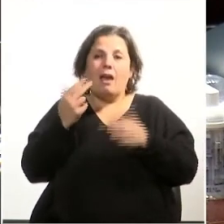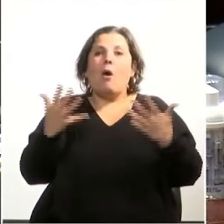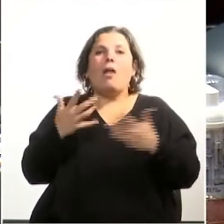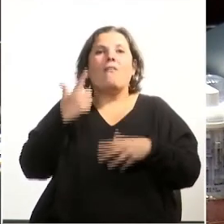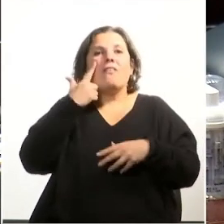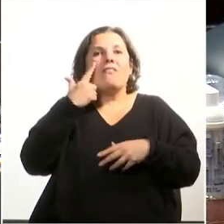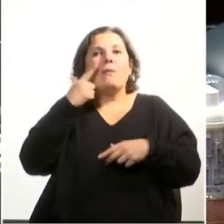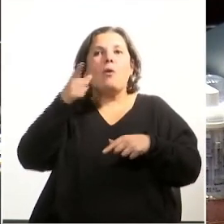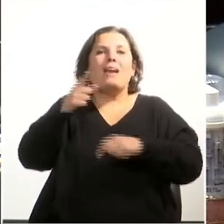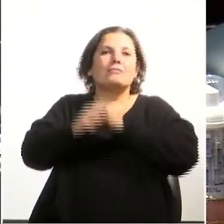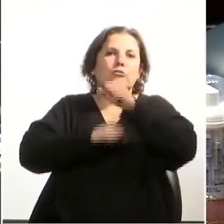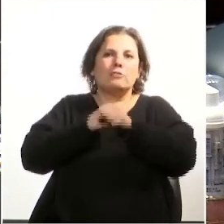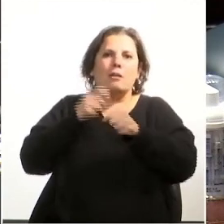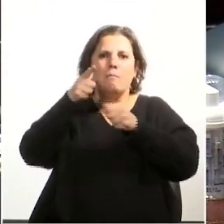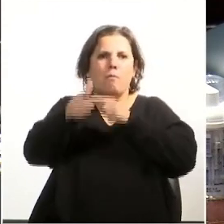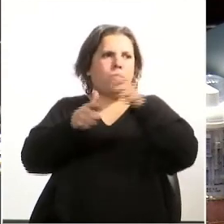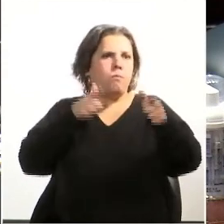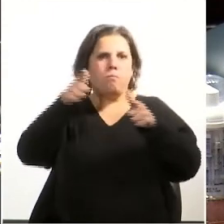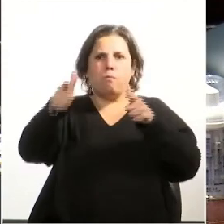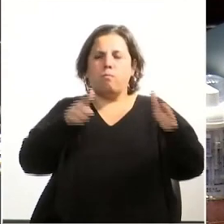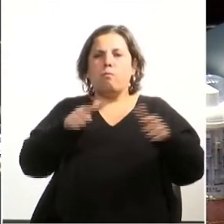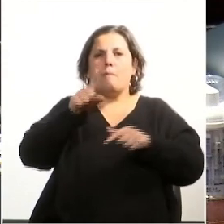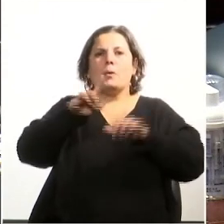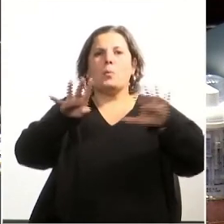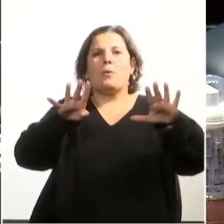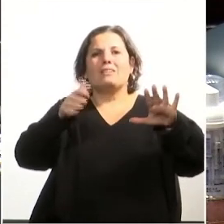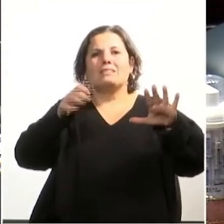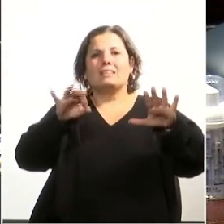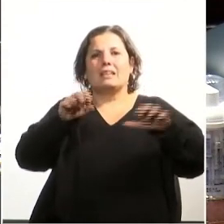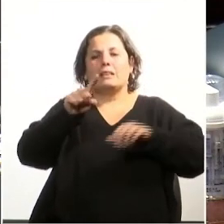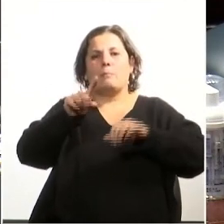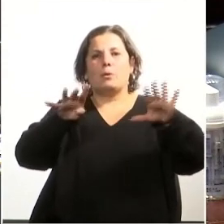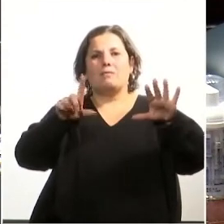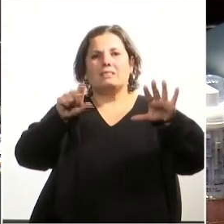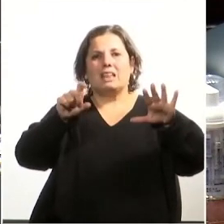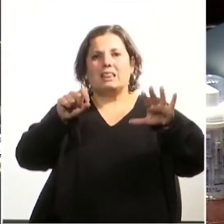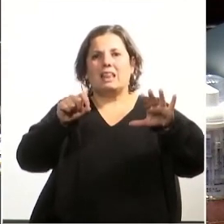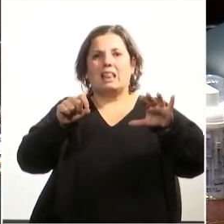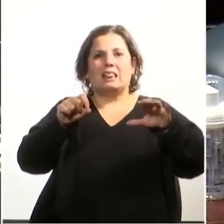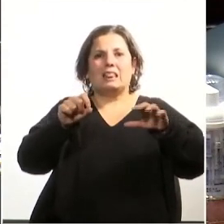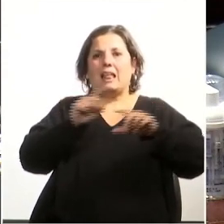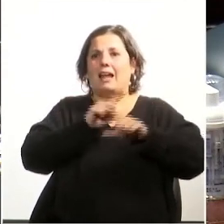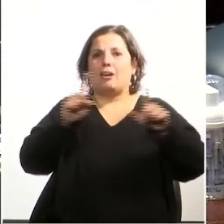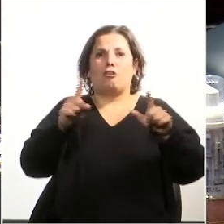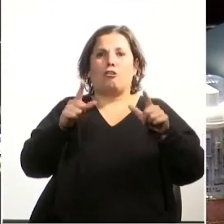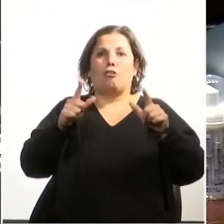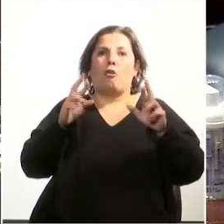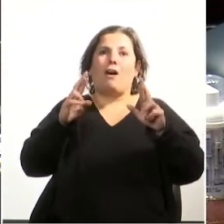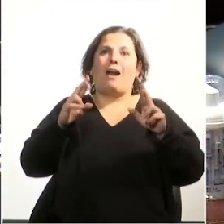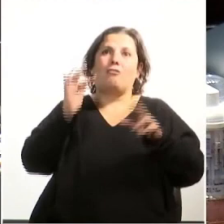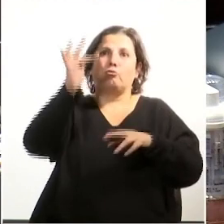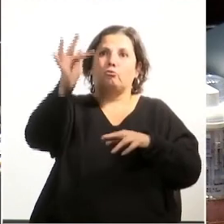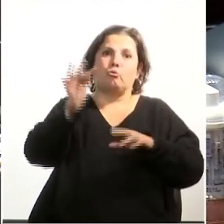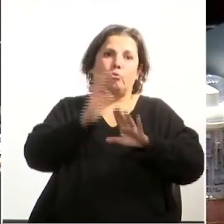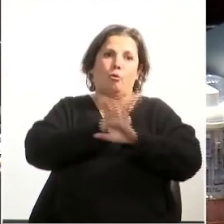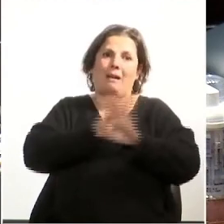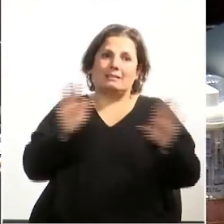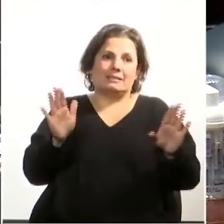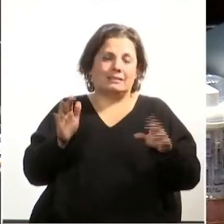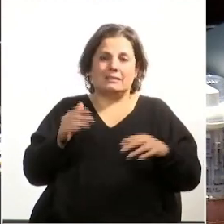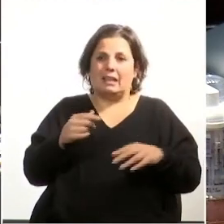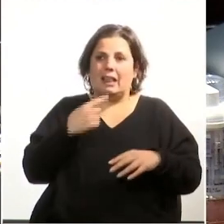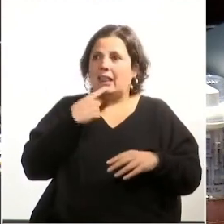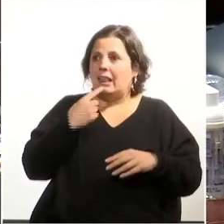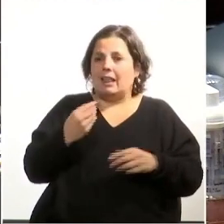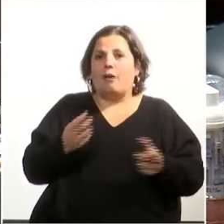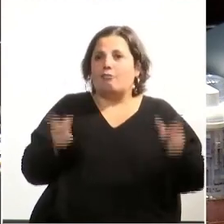vivimos esos años de plomo de la década del 60 y del 70 que no le deseamos a las futuras generaciones de